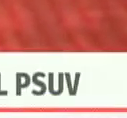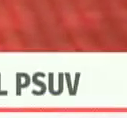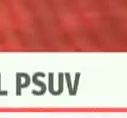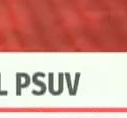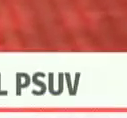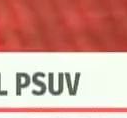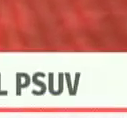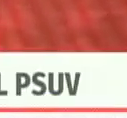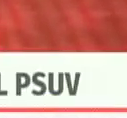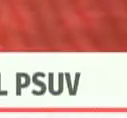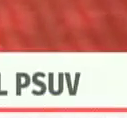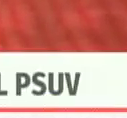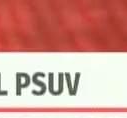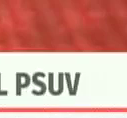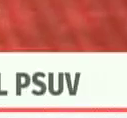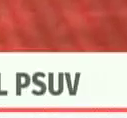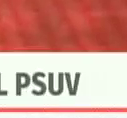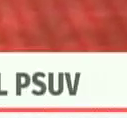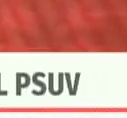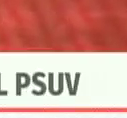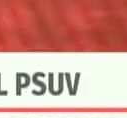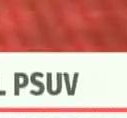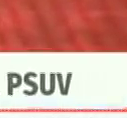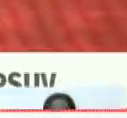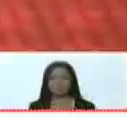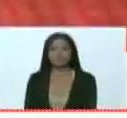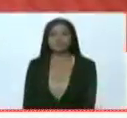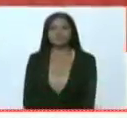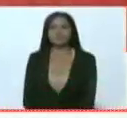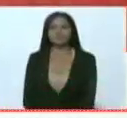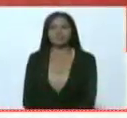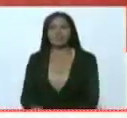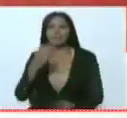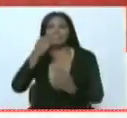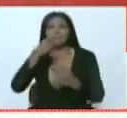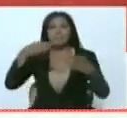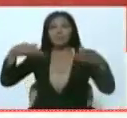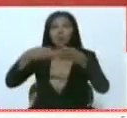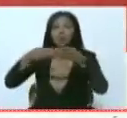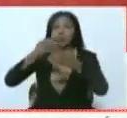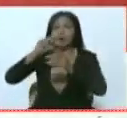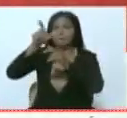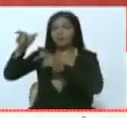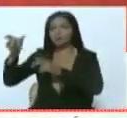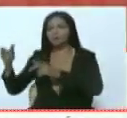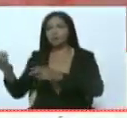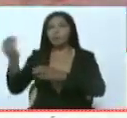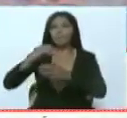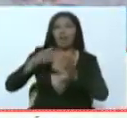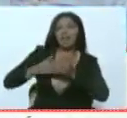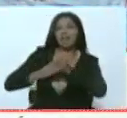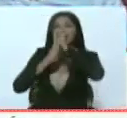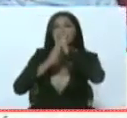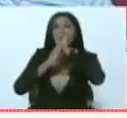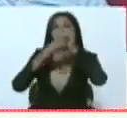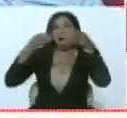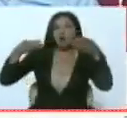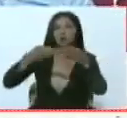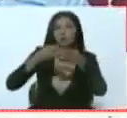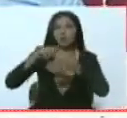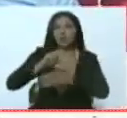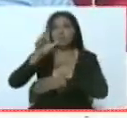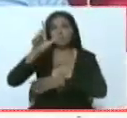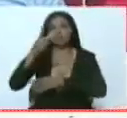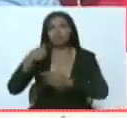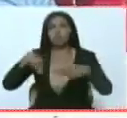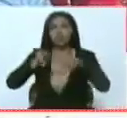julio. Le pedí a este grupo de extraordinarios líderes y lideresas,